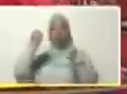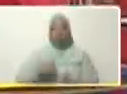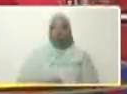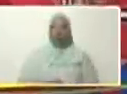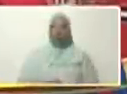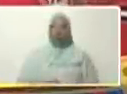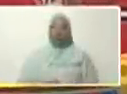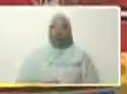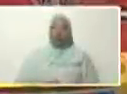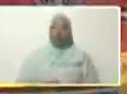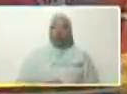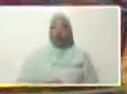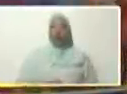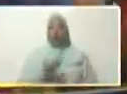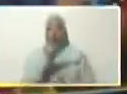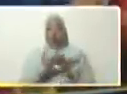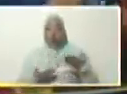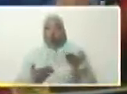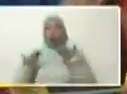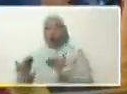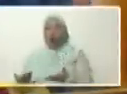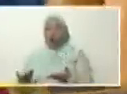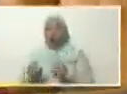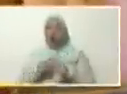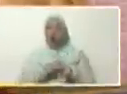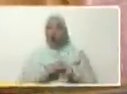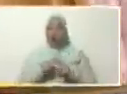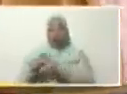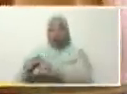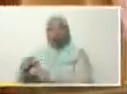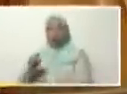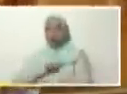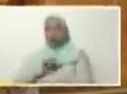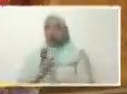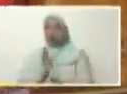Tenemos el manifiesto, presidente, para hacerse la entrega a usted.